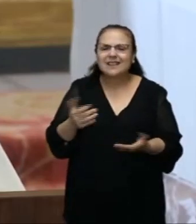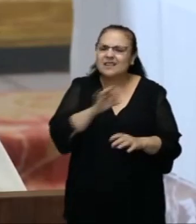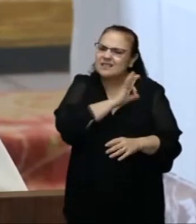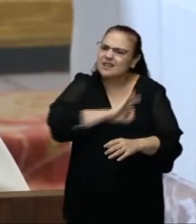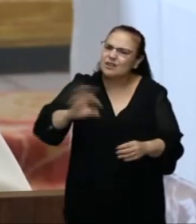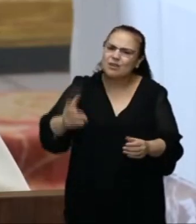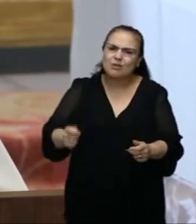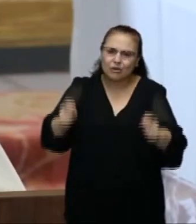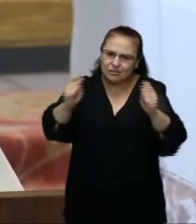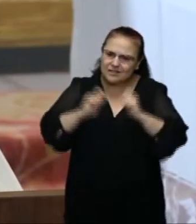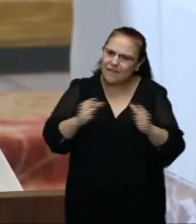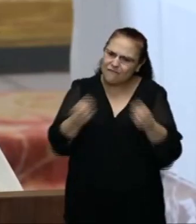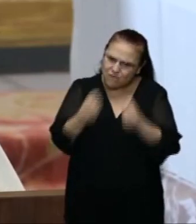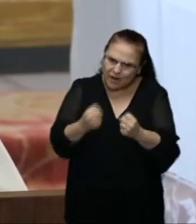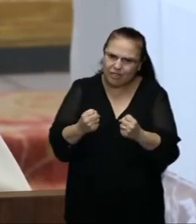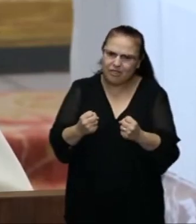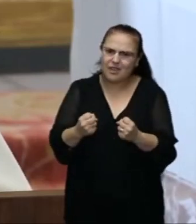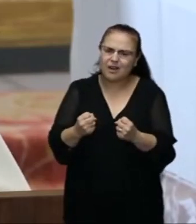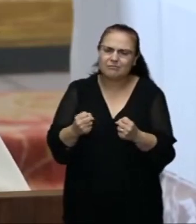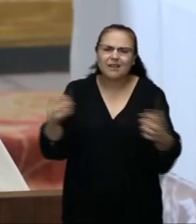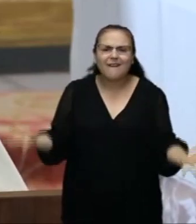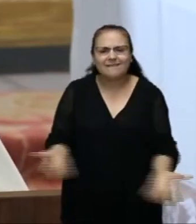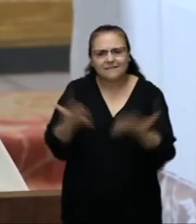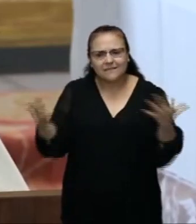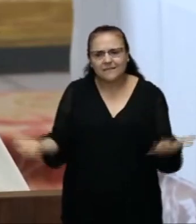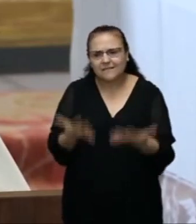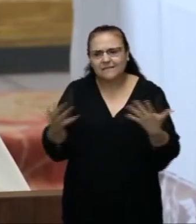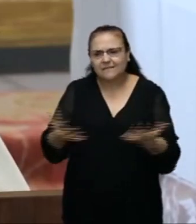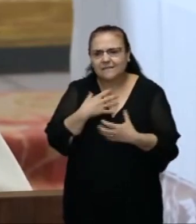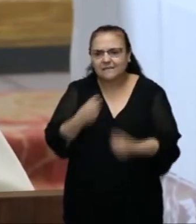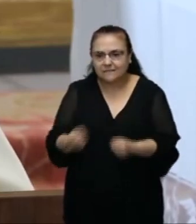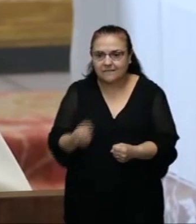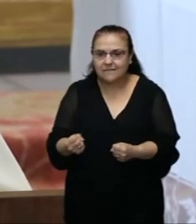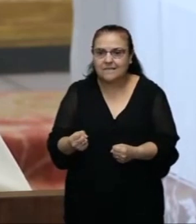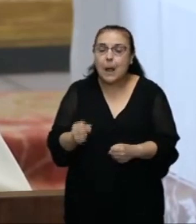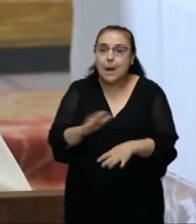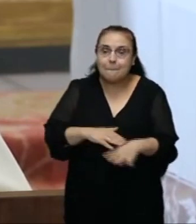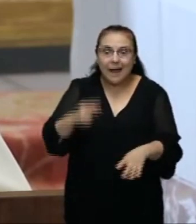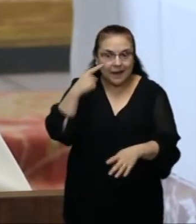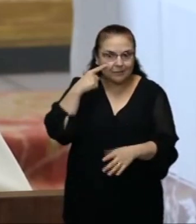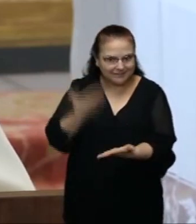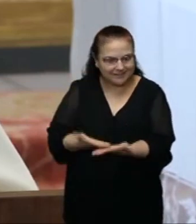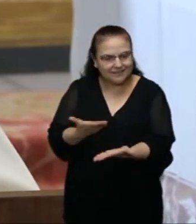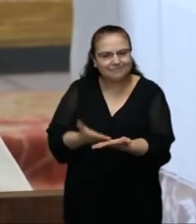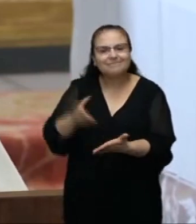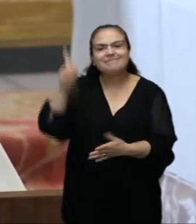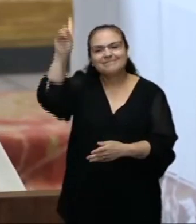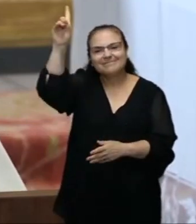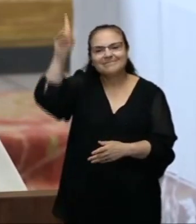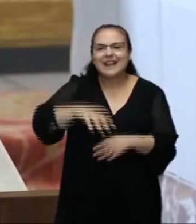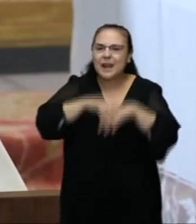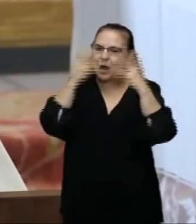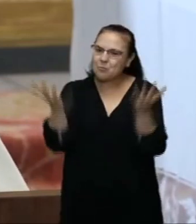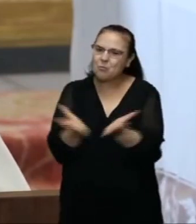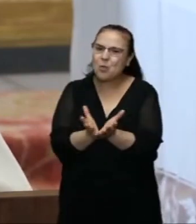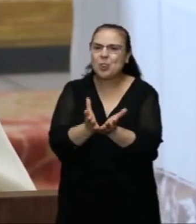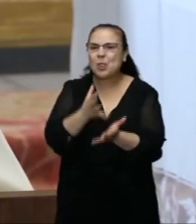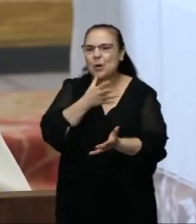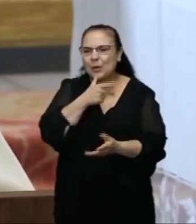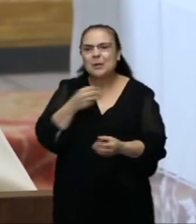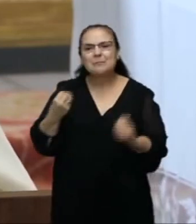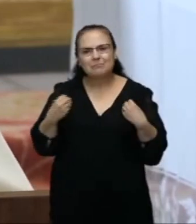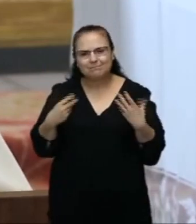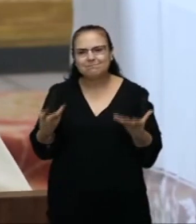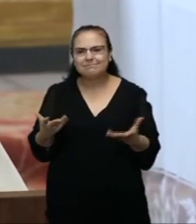aliciente, nos dé fuerza, nos dé valentía para ser testigos de Él en el mundo en que vivimos,